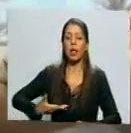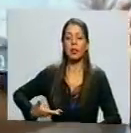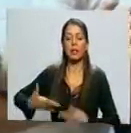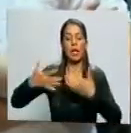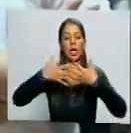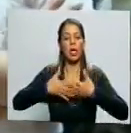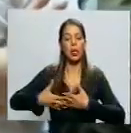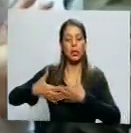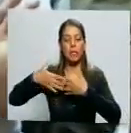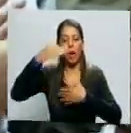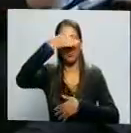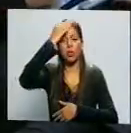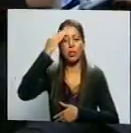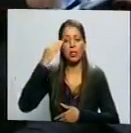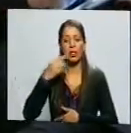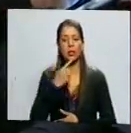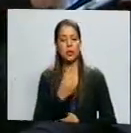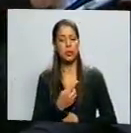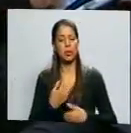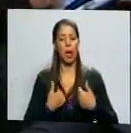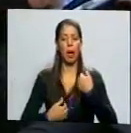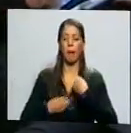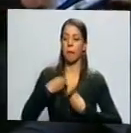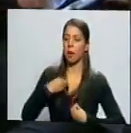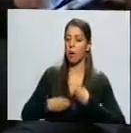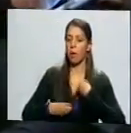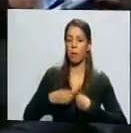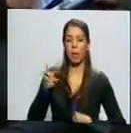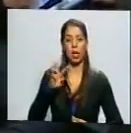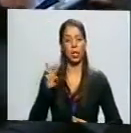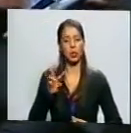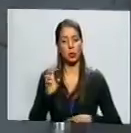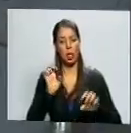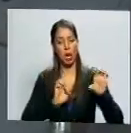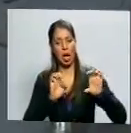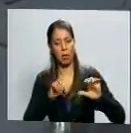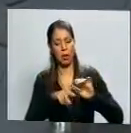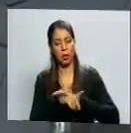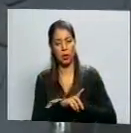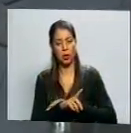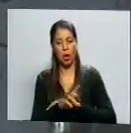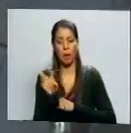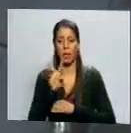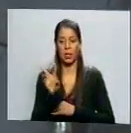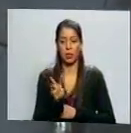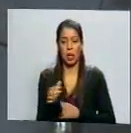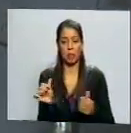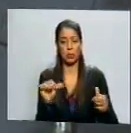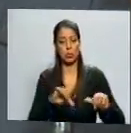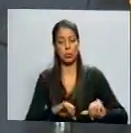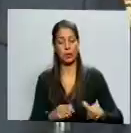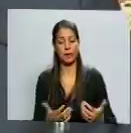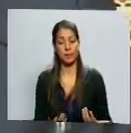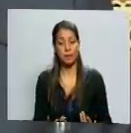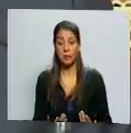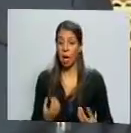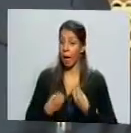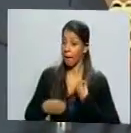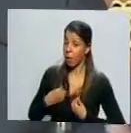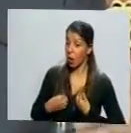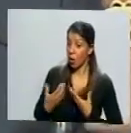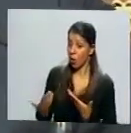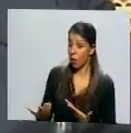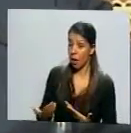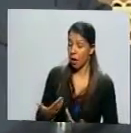que está preocupado por lo que está pasando en Venezuela y hasta dónde pudiera llegar la situación de los venezolanos. Bueno, si está muy preocupado